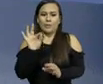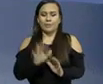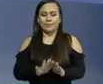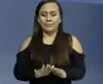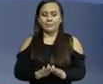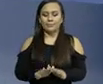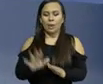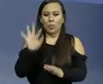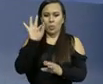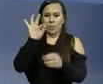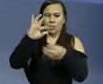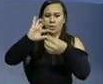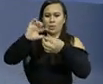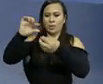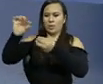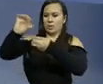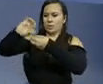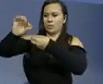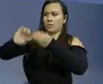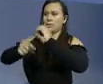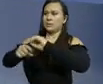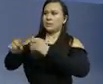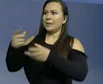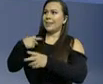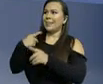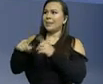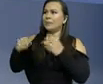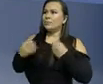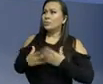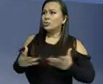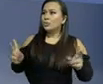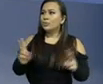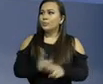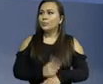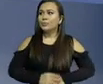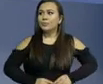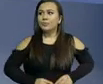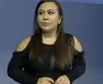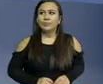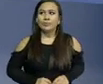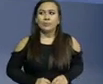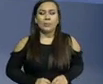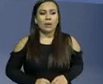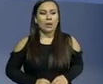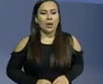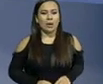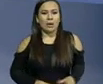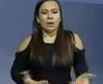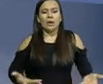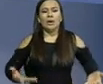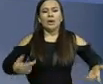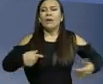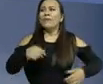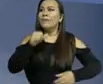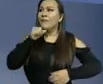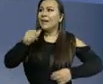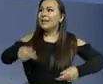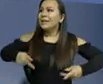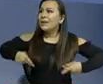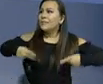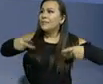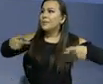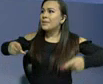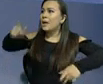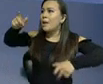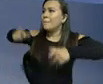investigaron 9 se dieron positivo con una alta carga viral lo que quiere decir que se estaba jugando de alguna manera con la vida de los